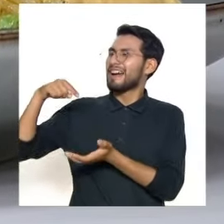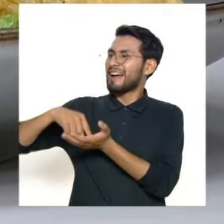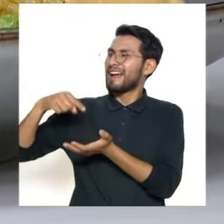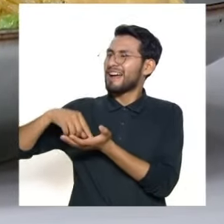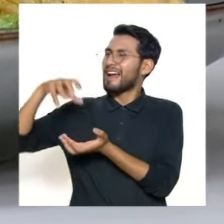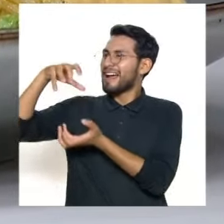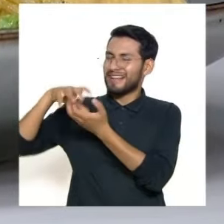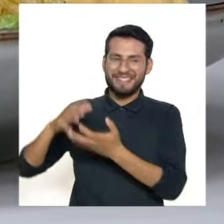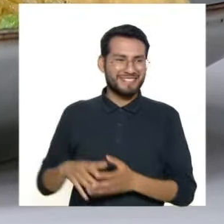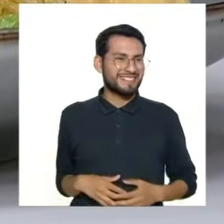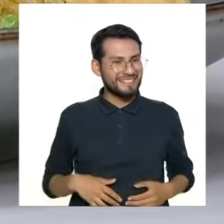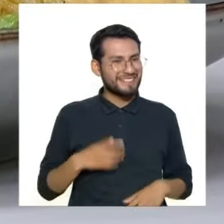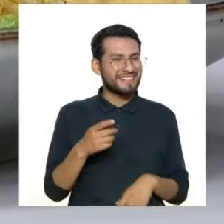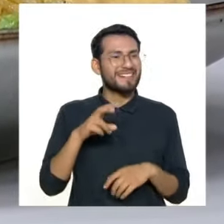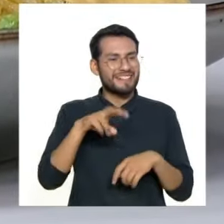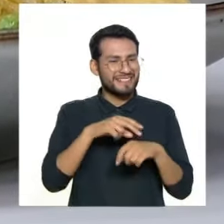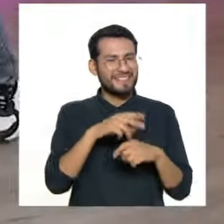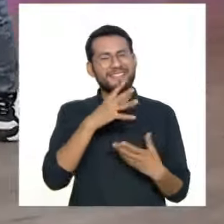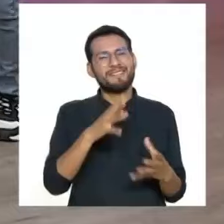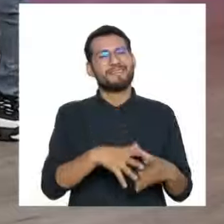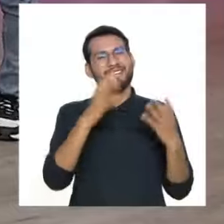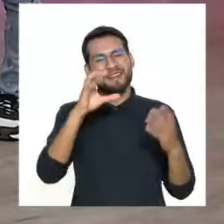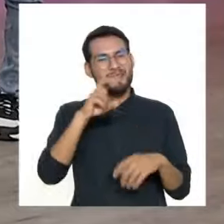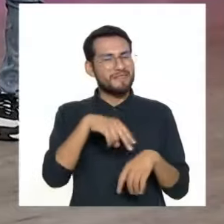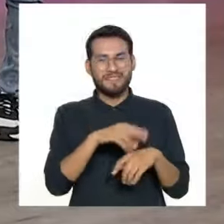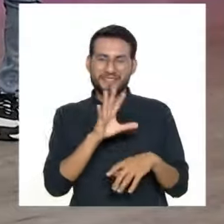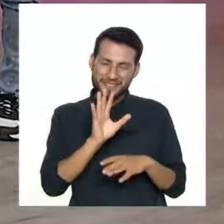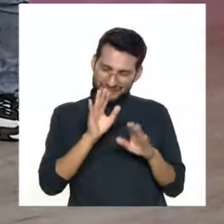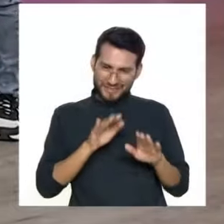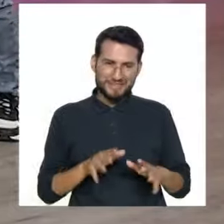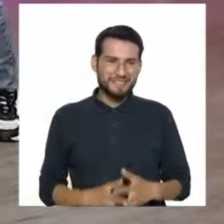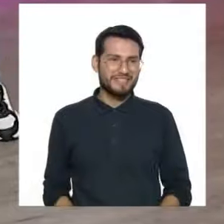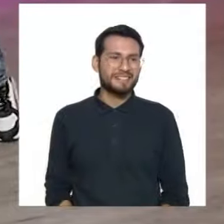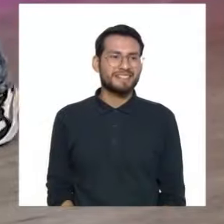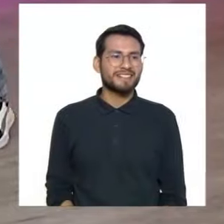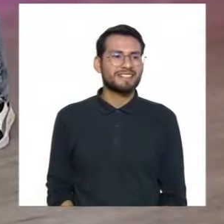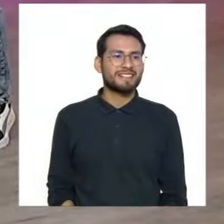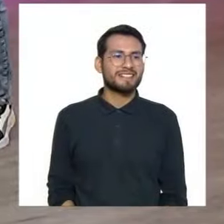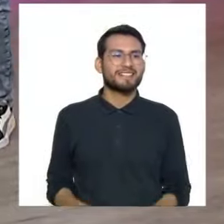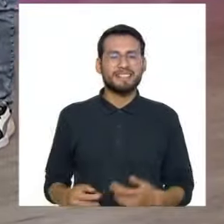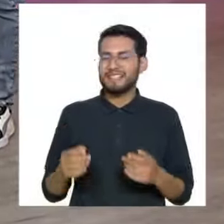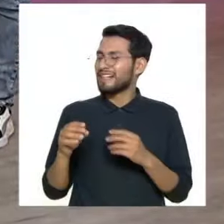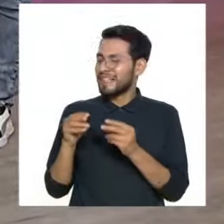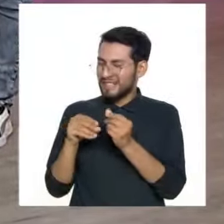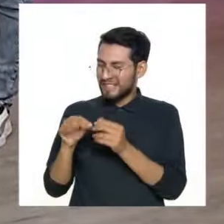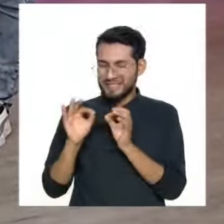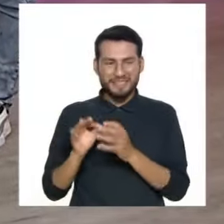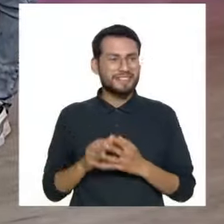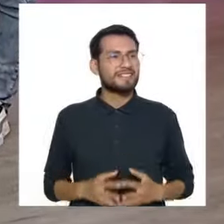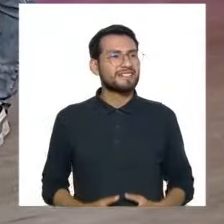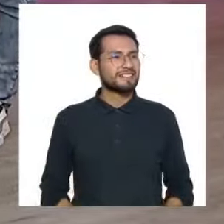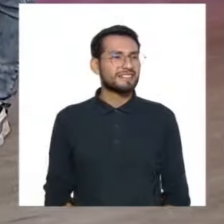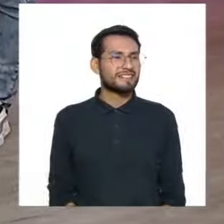ya no le pongo la papa porque much much claro no es como una salsita que